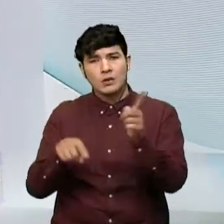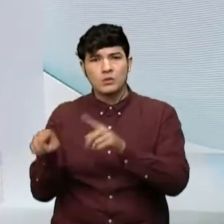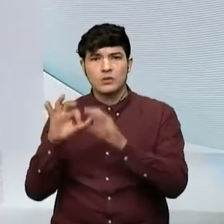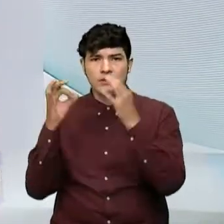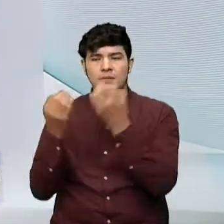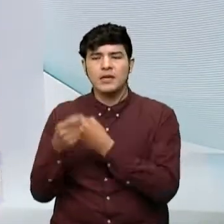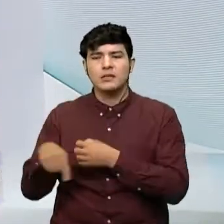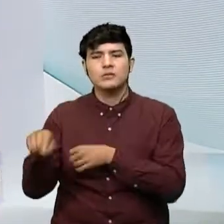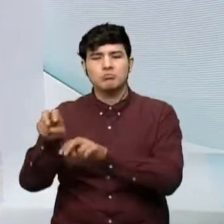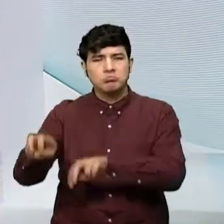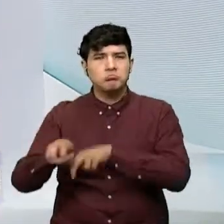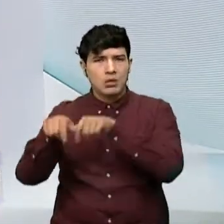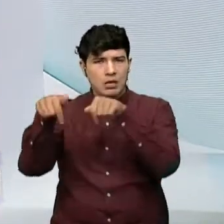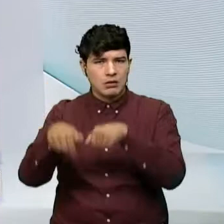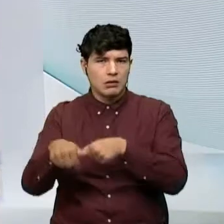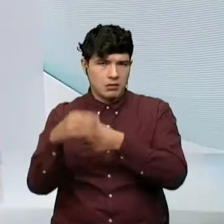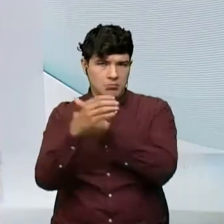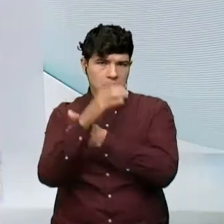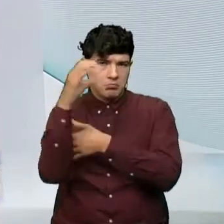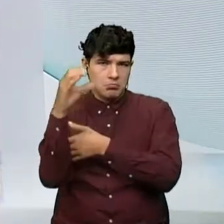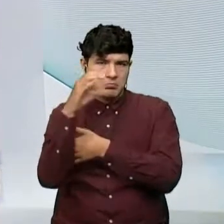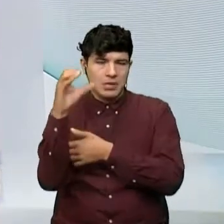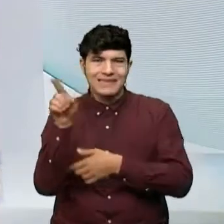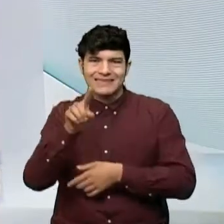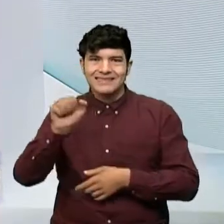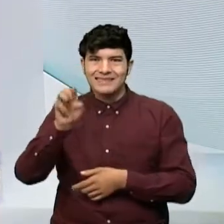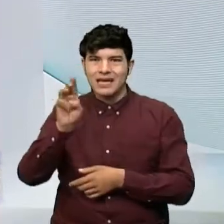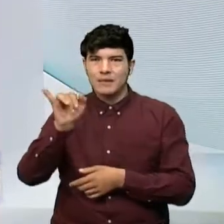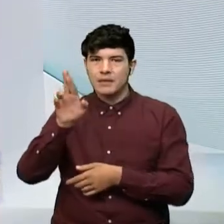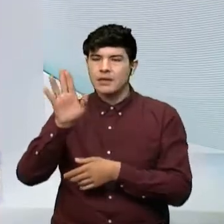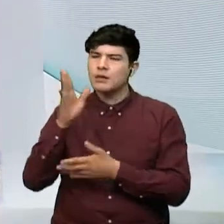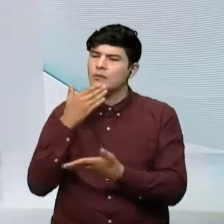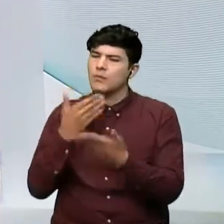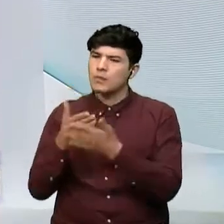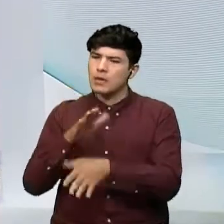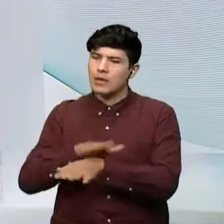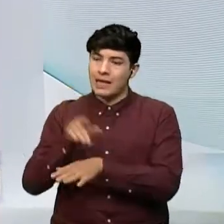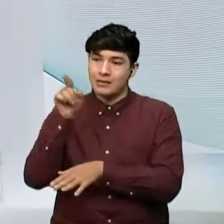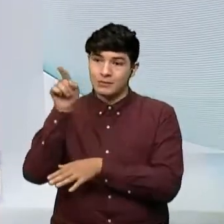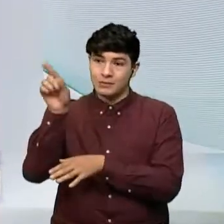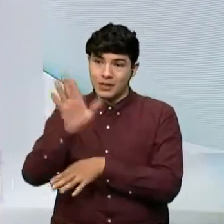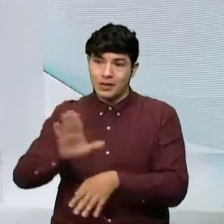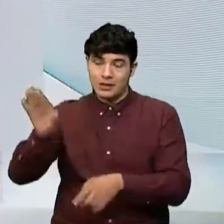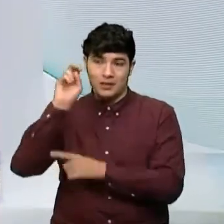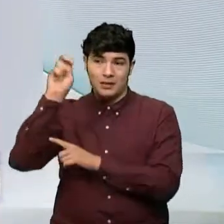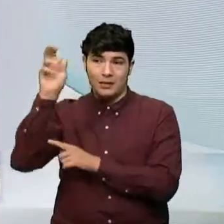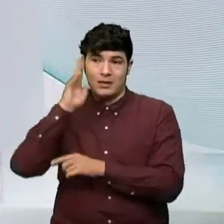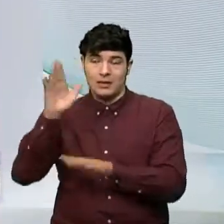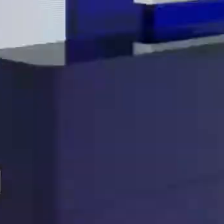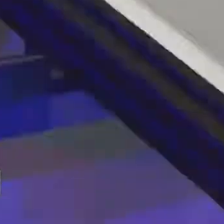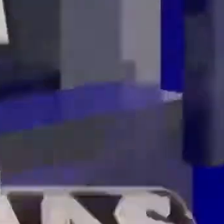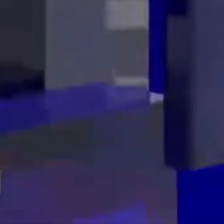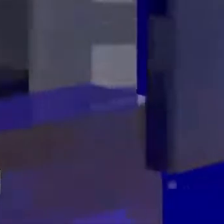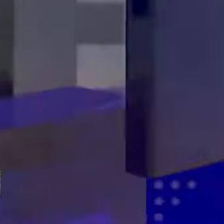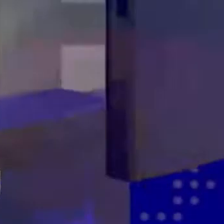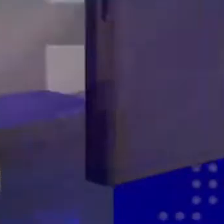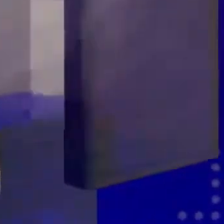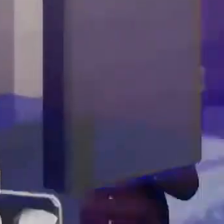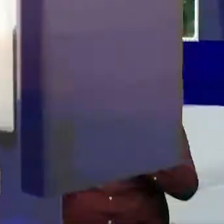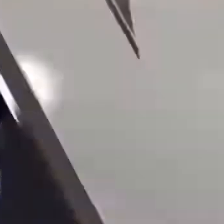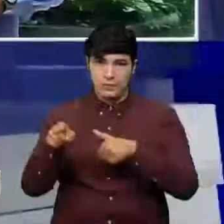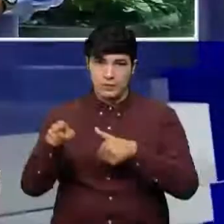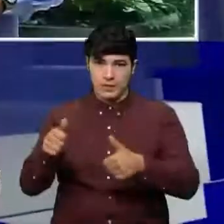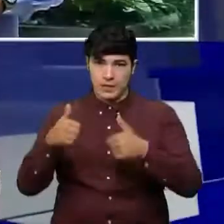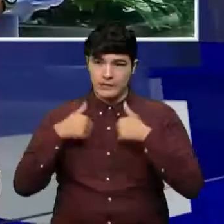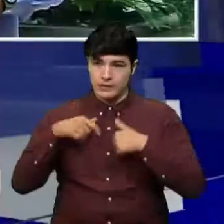siembran este producto en el país. Samir Castillo, muy buenas tardes. ¿Norte de Santander se verá beneficiado con este sector agroindustrial?